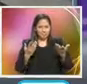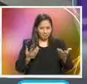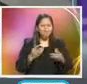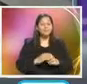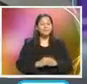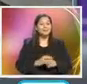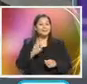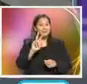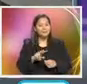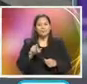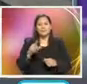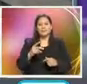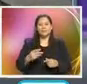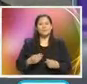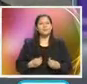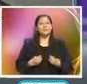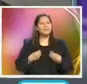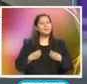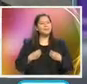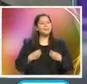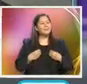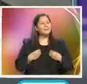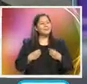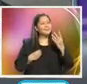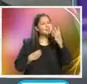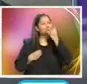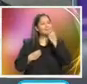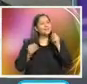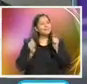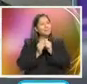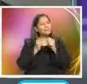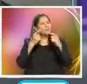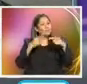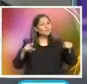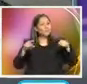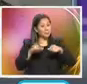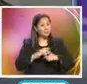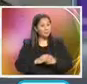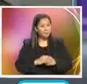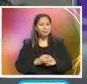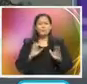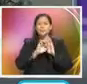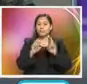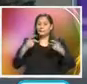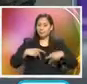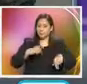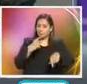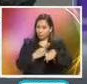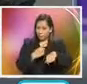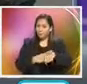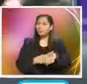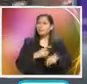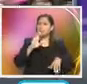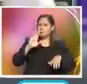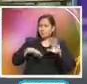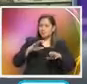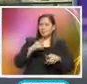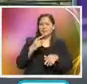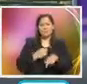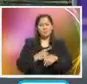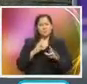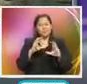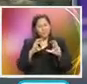Realmente le damos calidad de vida a los adultos mayores. Incluso adultos mayores que tengan algún padecimiento, alguna enfermedad